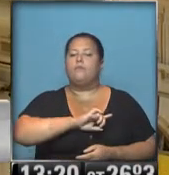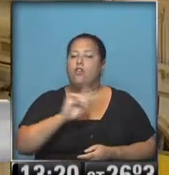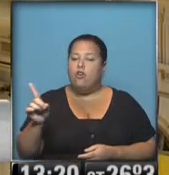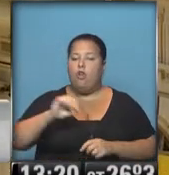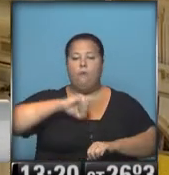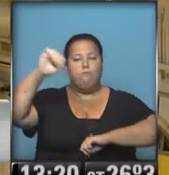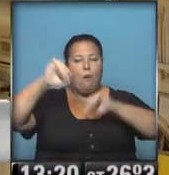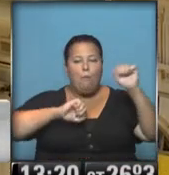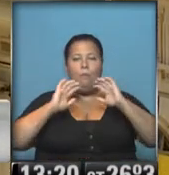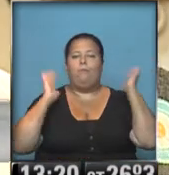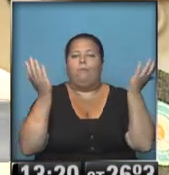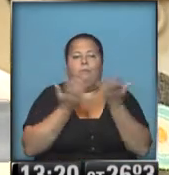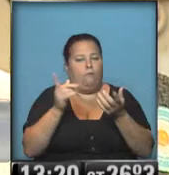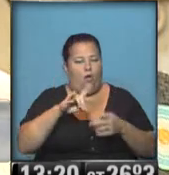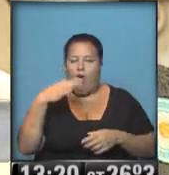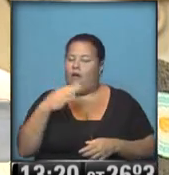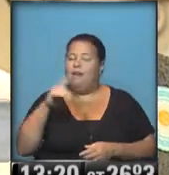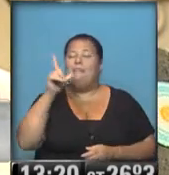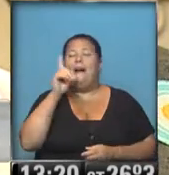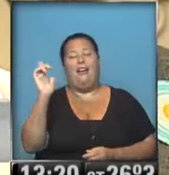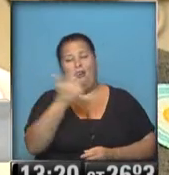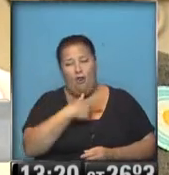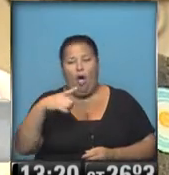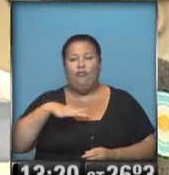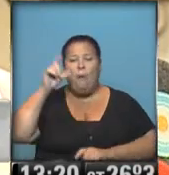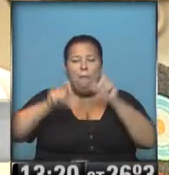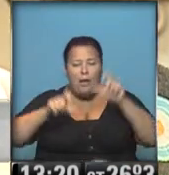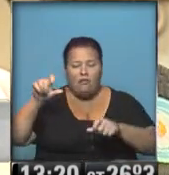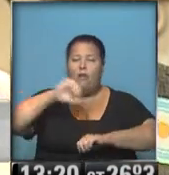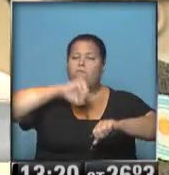la pirotecnia en lugares cerrados. Parece increíble que hay gente que tira